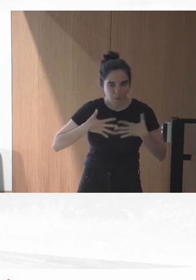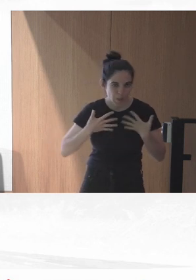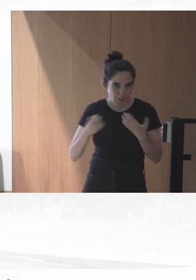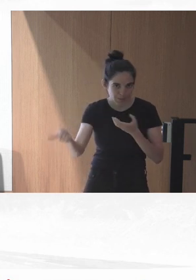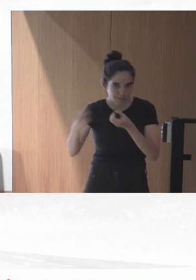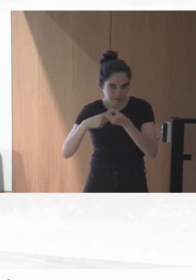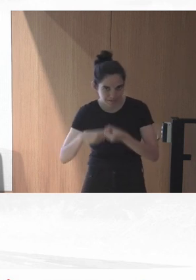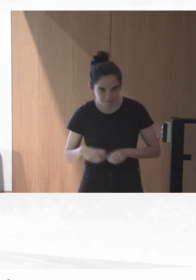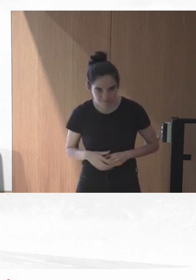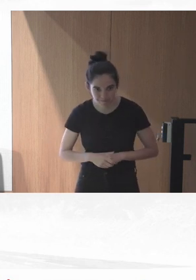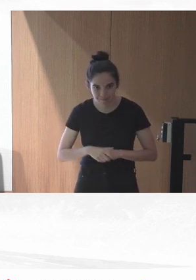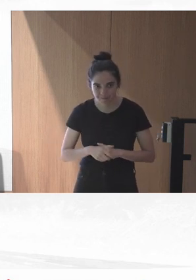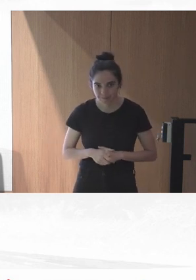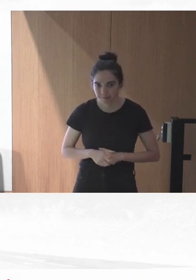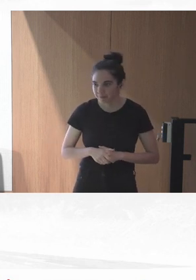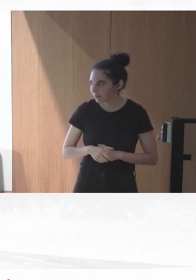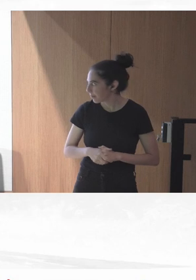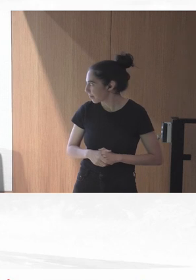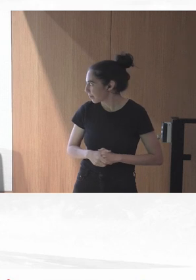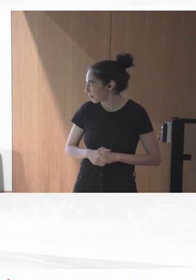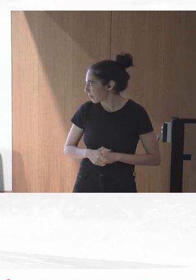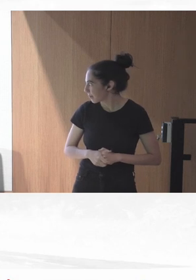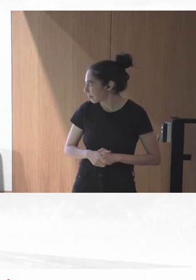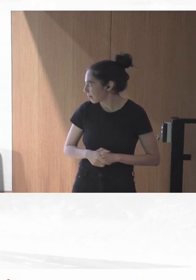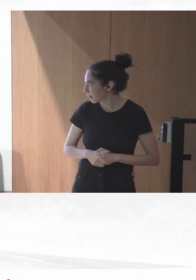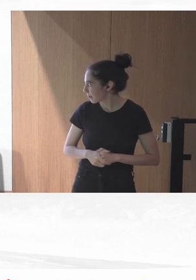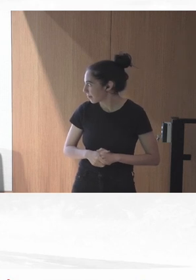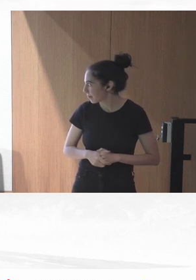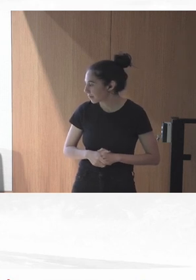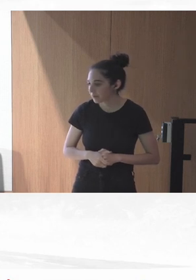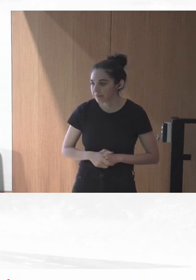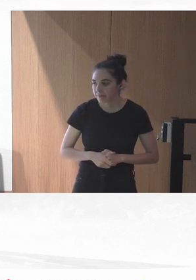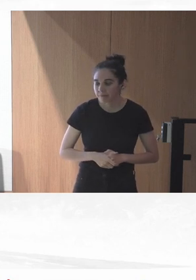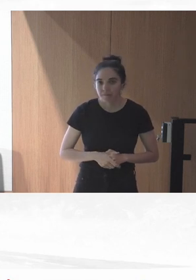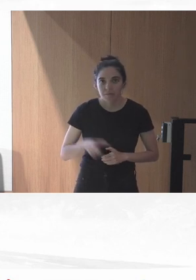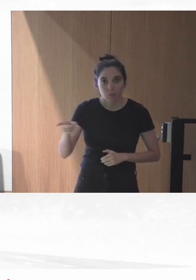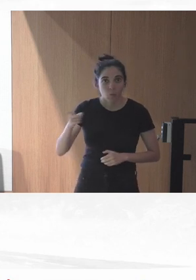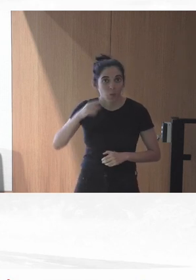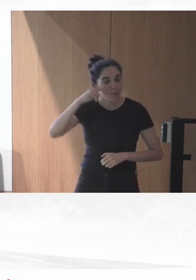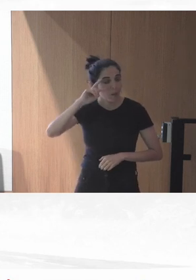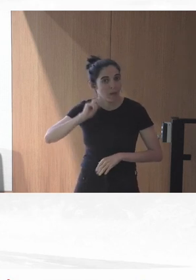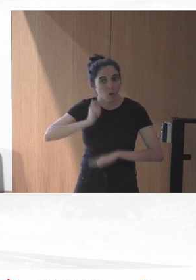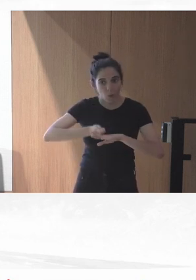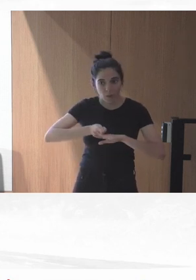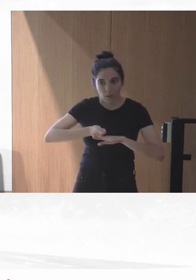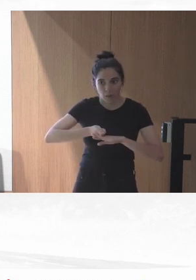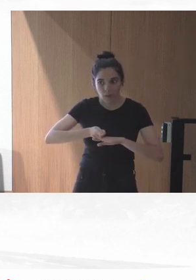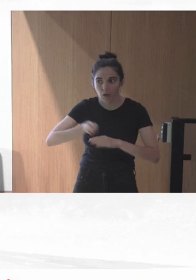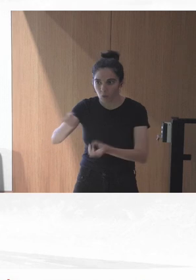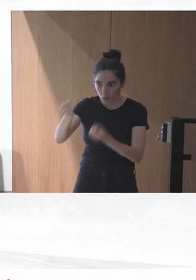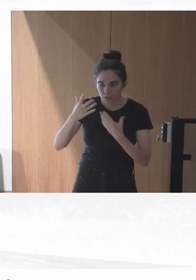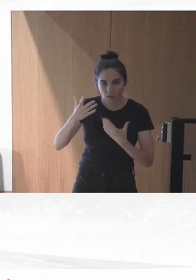nosotros. Es estupendo poder tener tu, tu experiencia como juez, como en